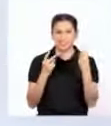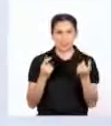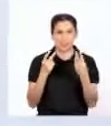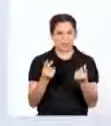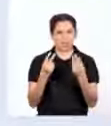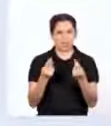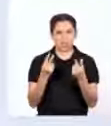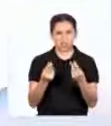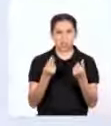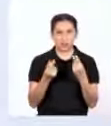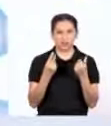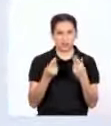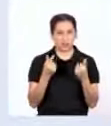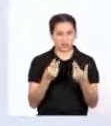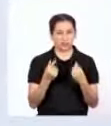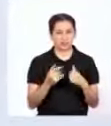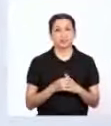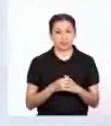Y tres, rápido.